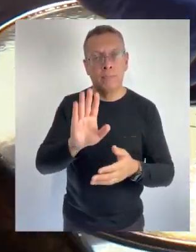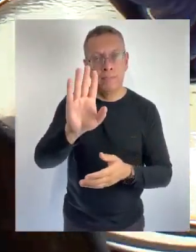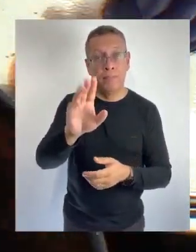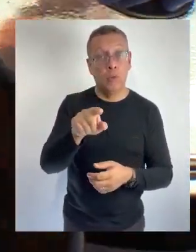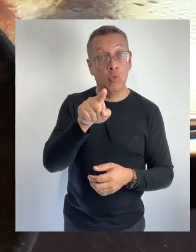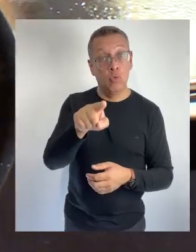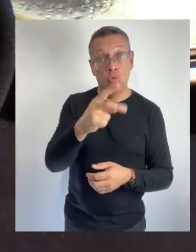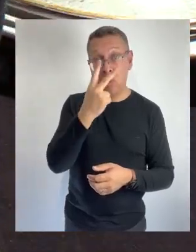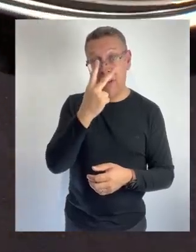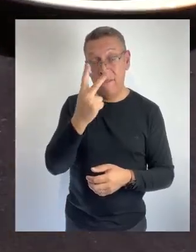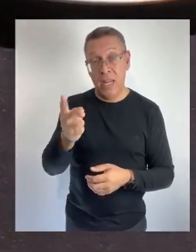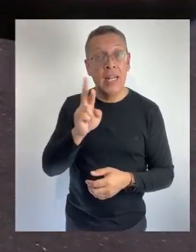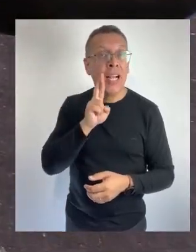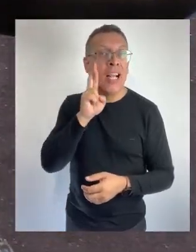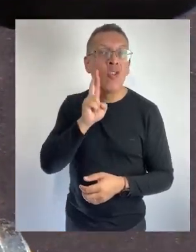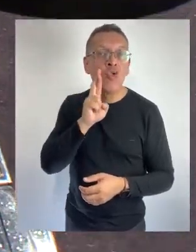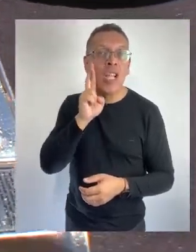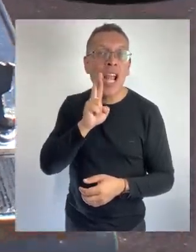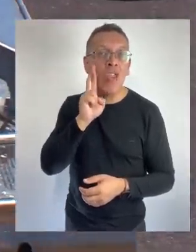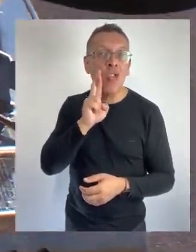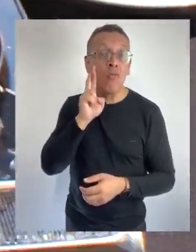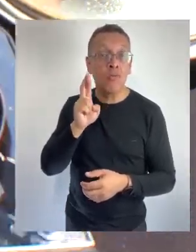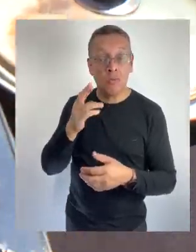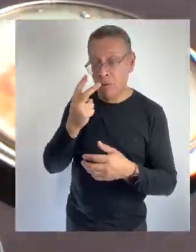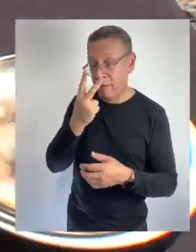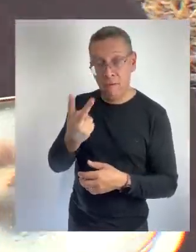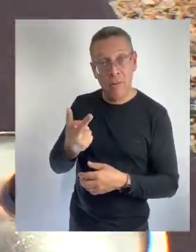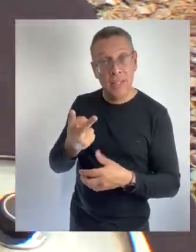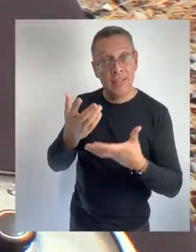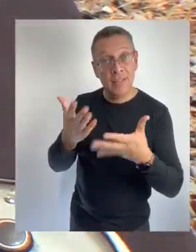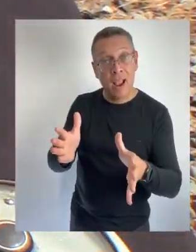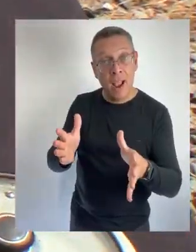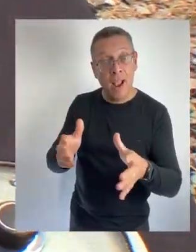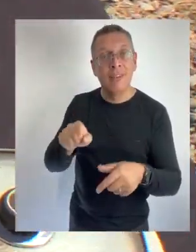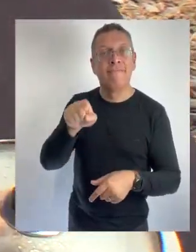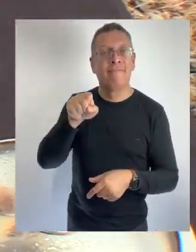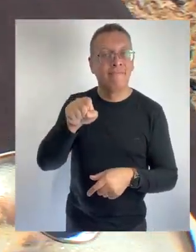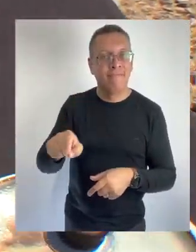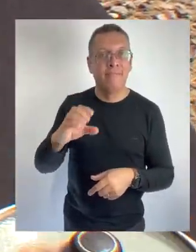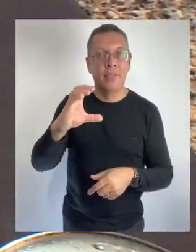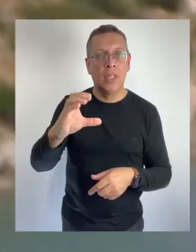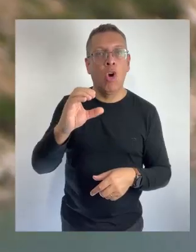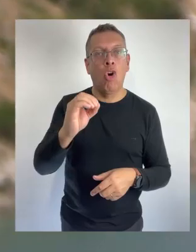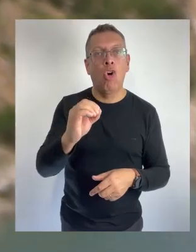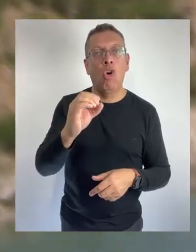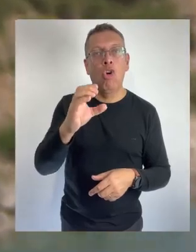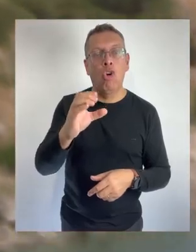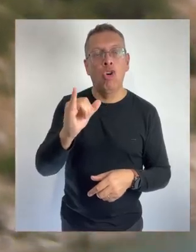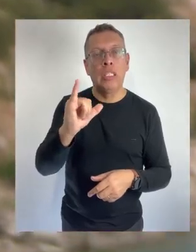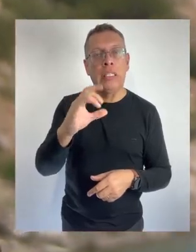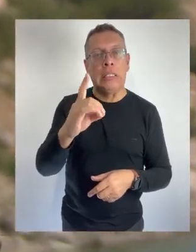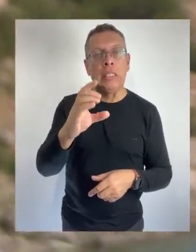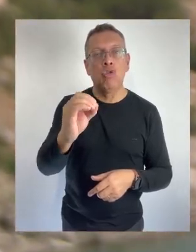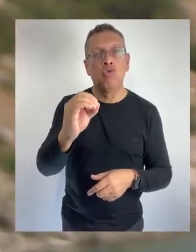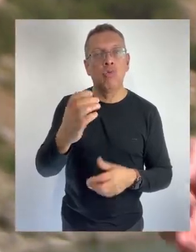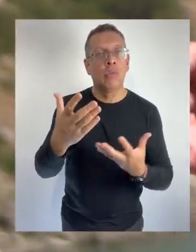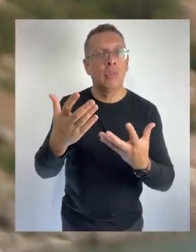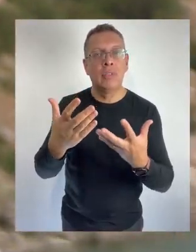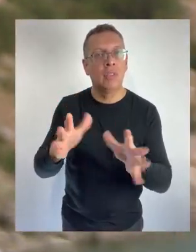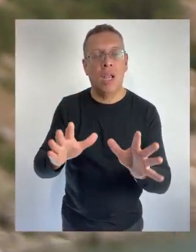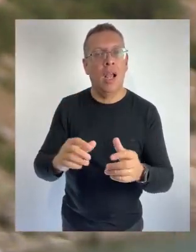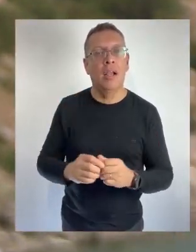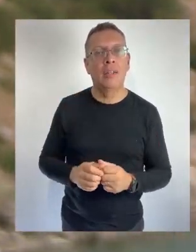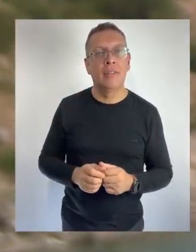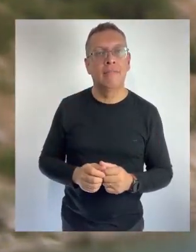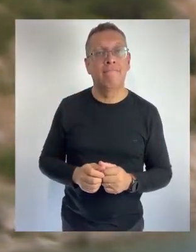cocido como el pollo. Como el pollo. Bueno, después yo sé que los chilenos les gusta más cocido que los franceses. ¿Ya? Los franceses... Pero el pollo lo